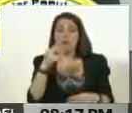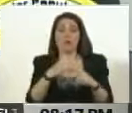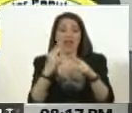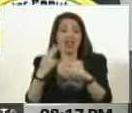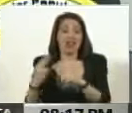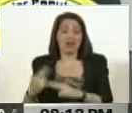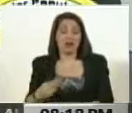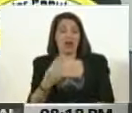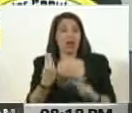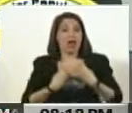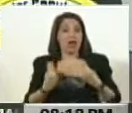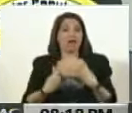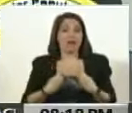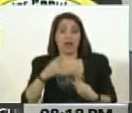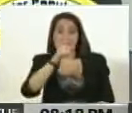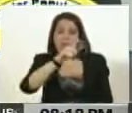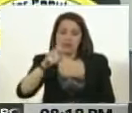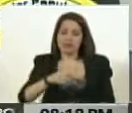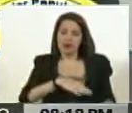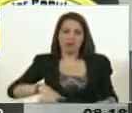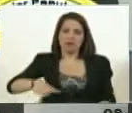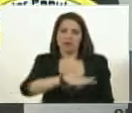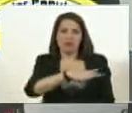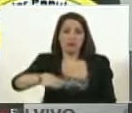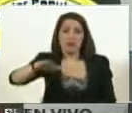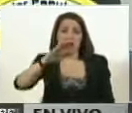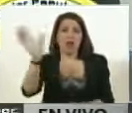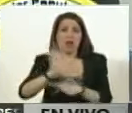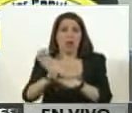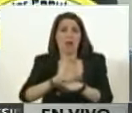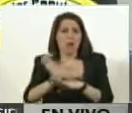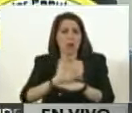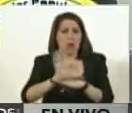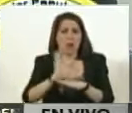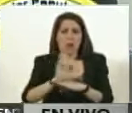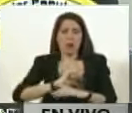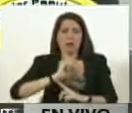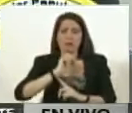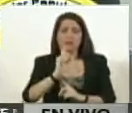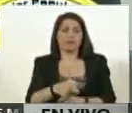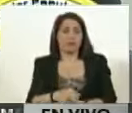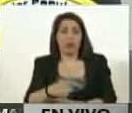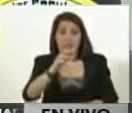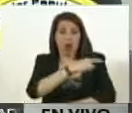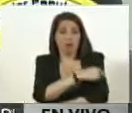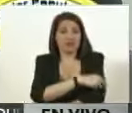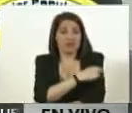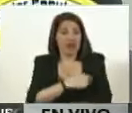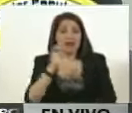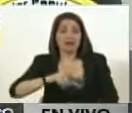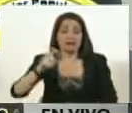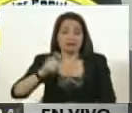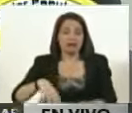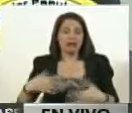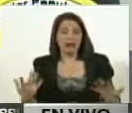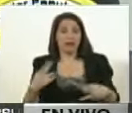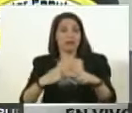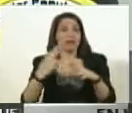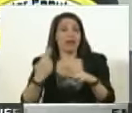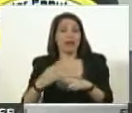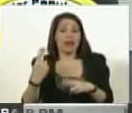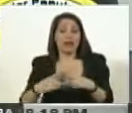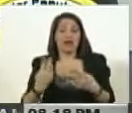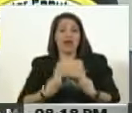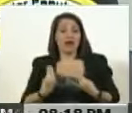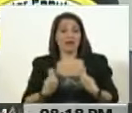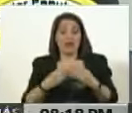varios ciudadanos que se desplazaban en ambulancias hacia centros asistenciales, quienes tuvieron que